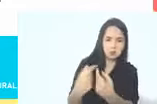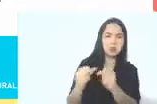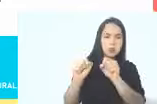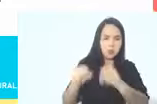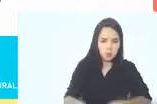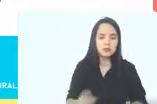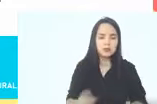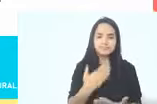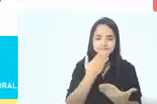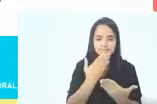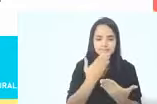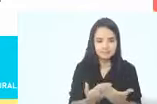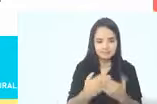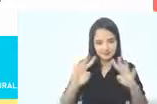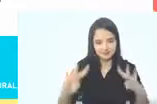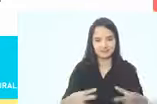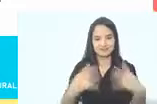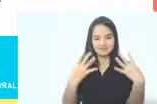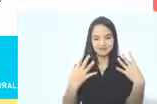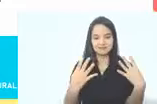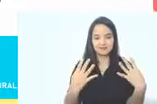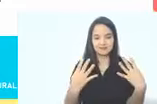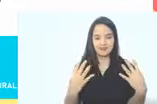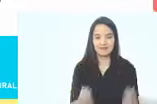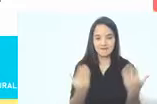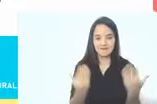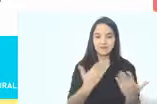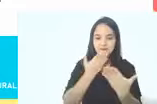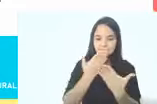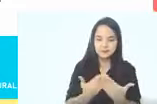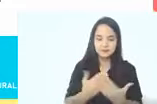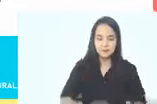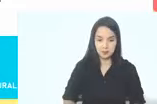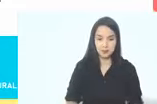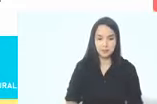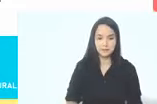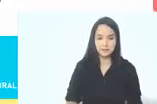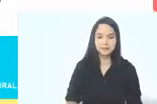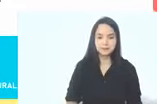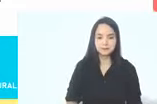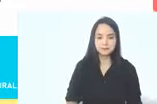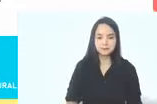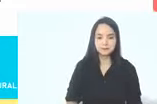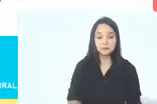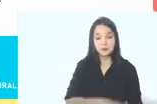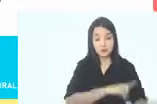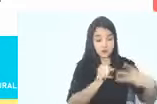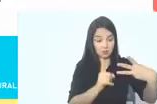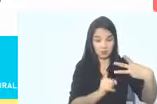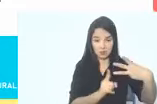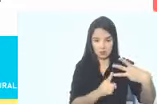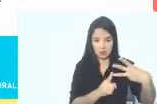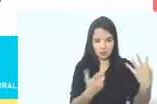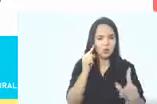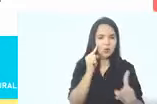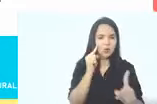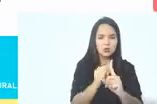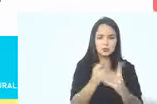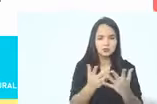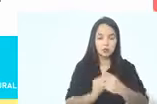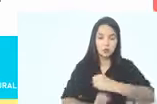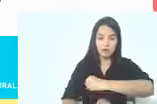monetizar a partir de eso. Un diplomado de formulación de proyectos y gestión cultural que es muy importante. ¿Por qué?